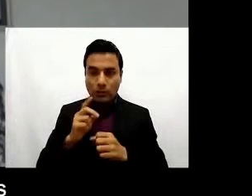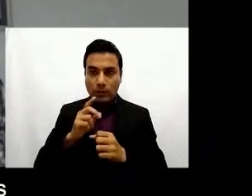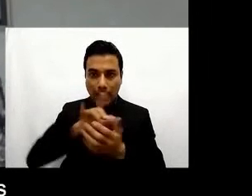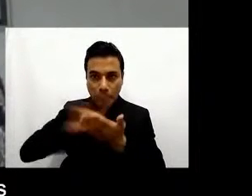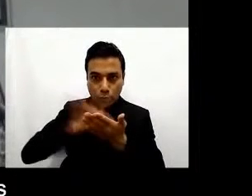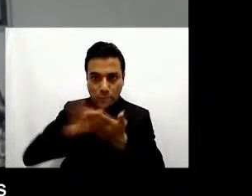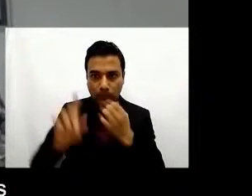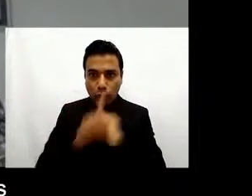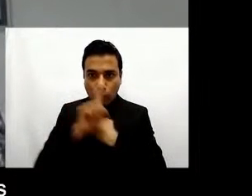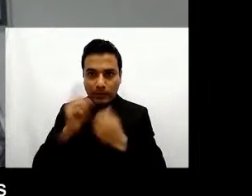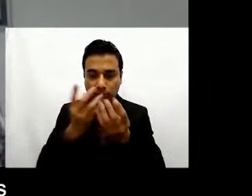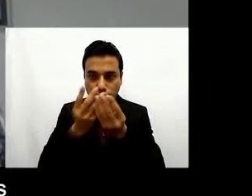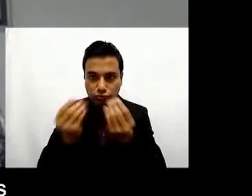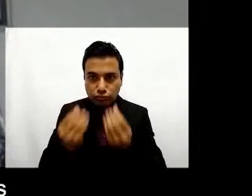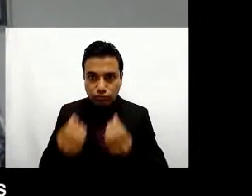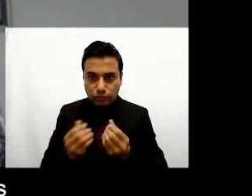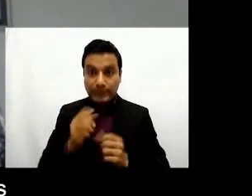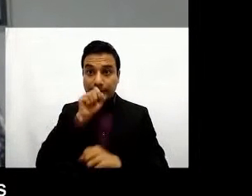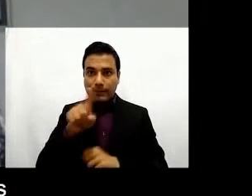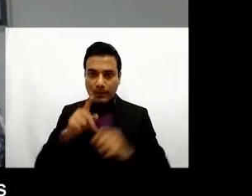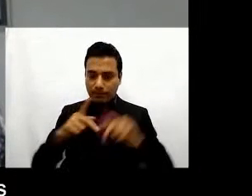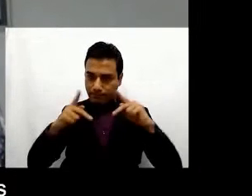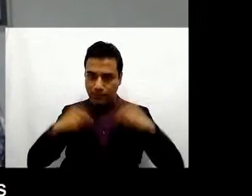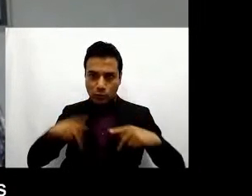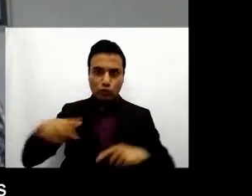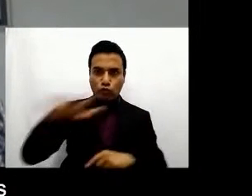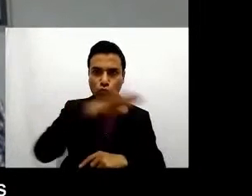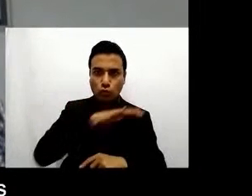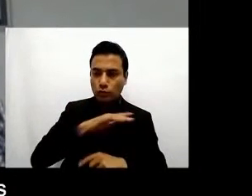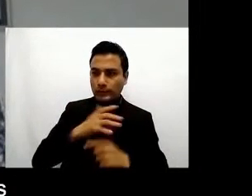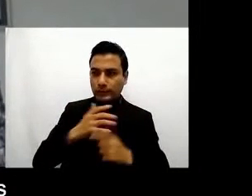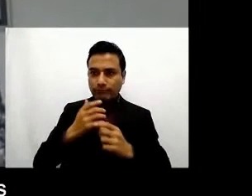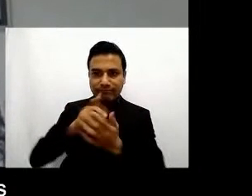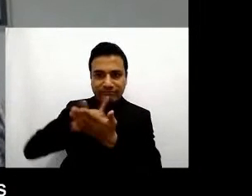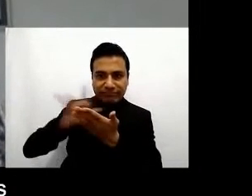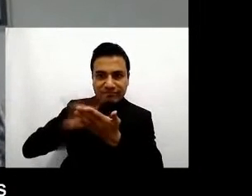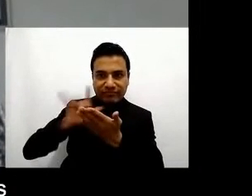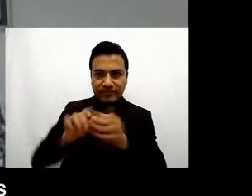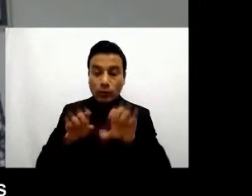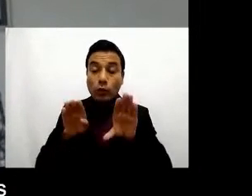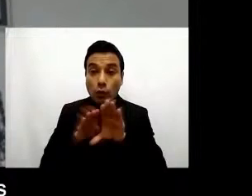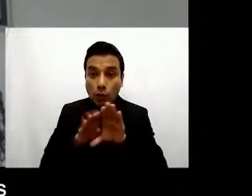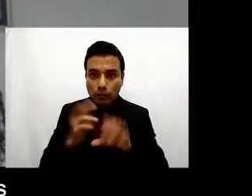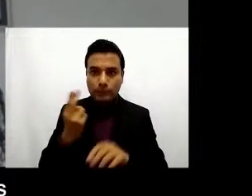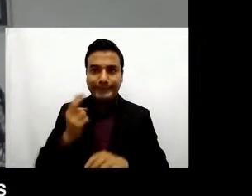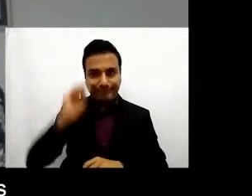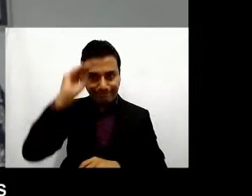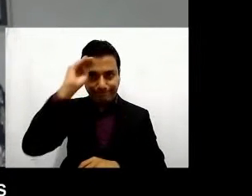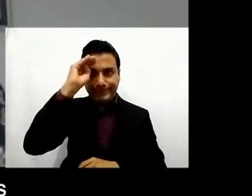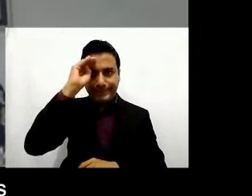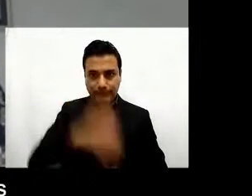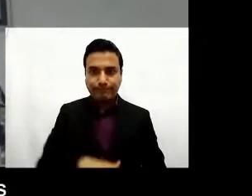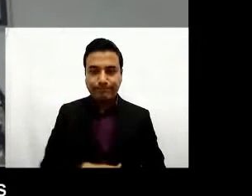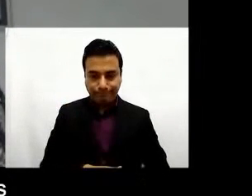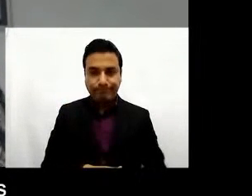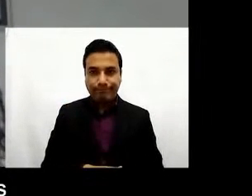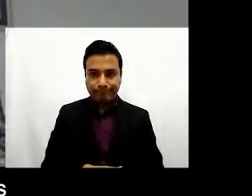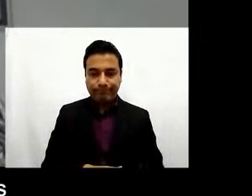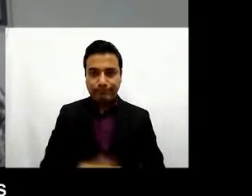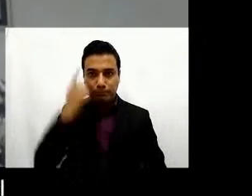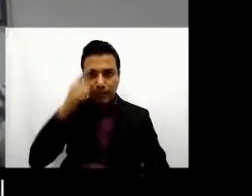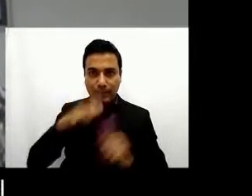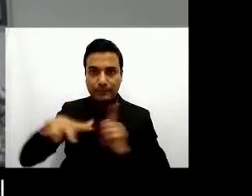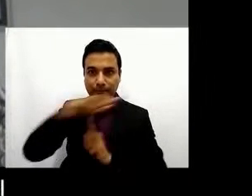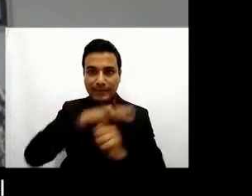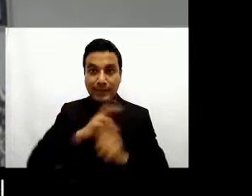todos sumar desde nuestras propias trincheras a pues diría mejorarlo, pero no